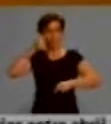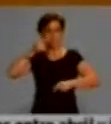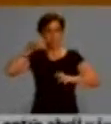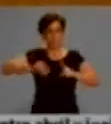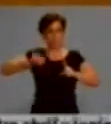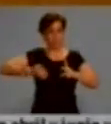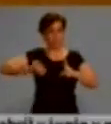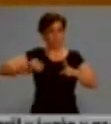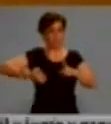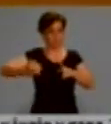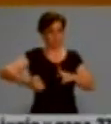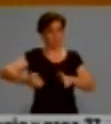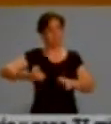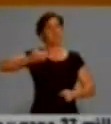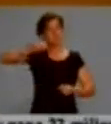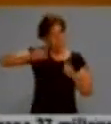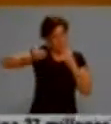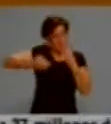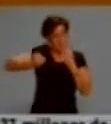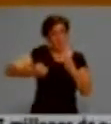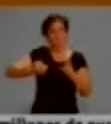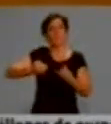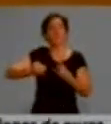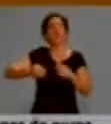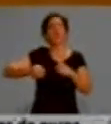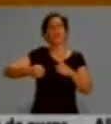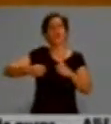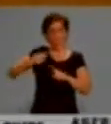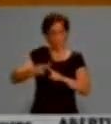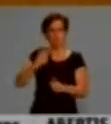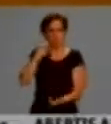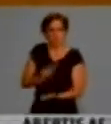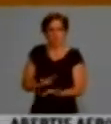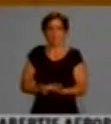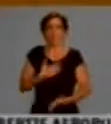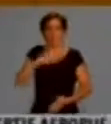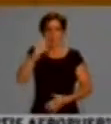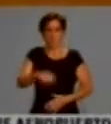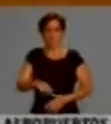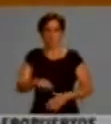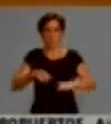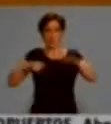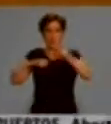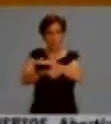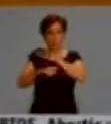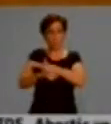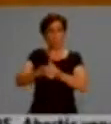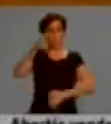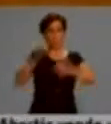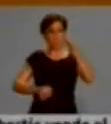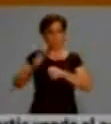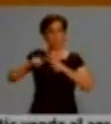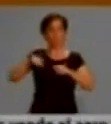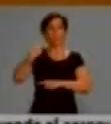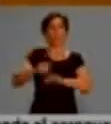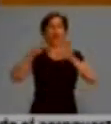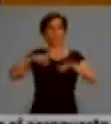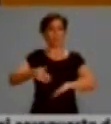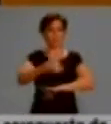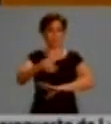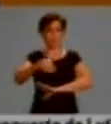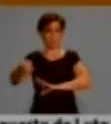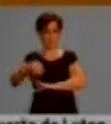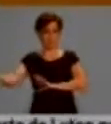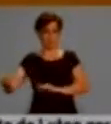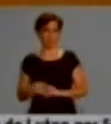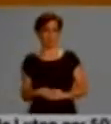eran ciertos y verificables. La instrucción judicial posterior así lo confirmó.